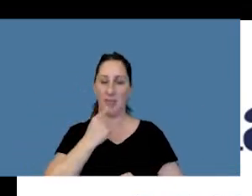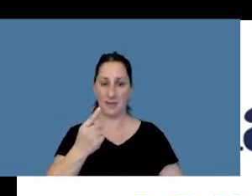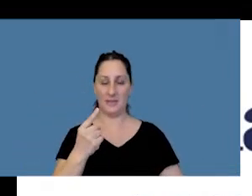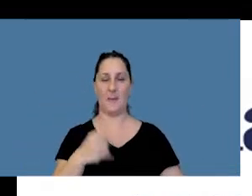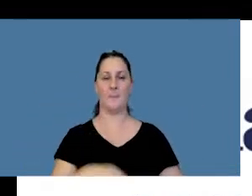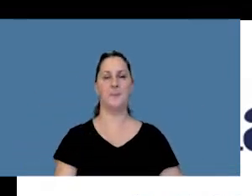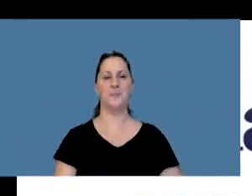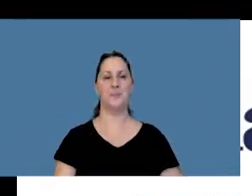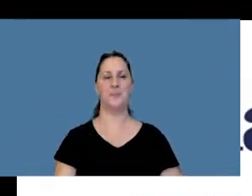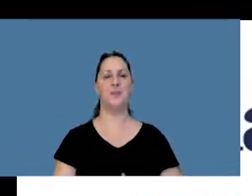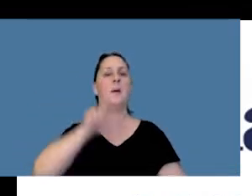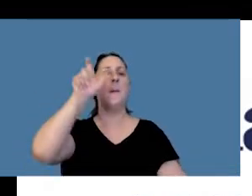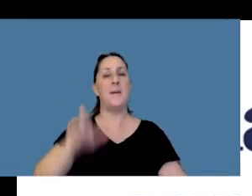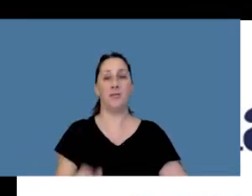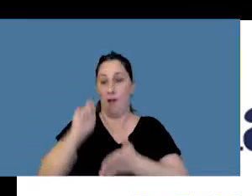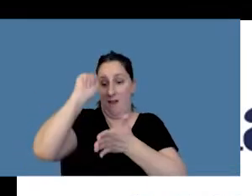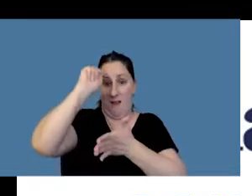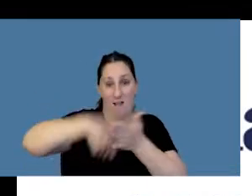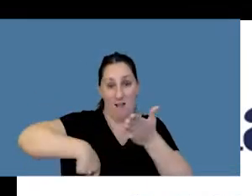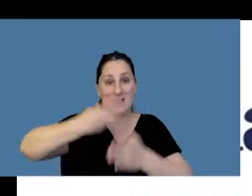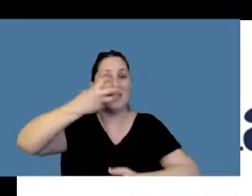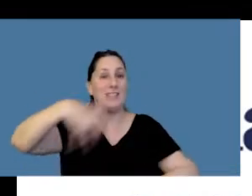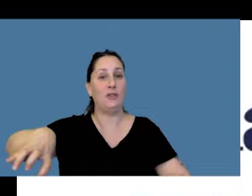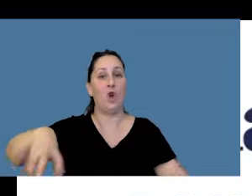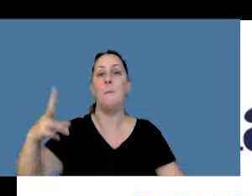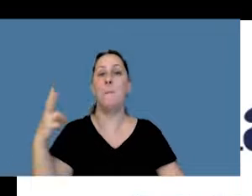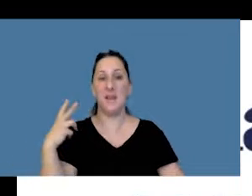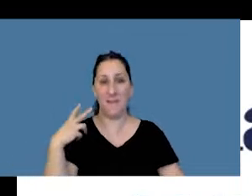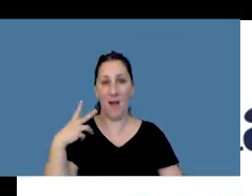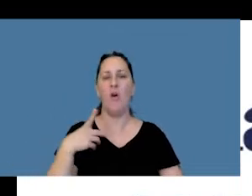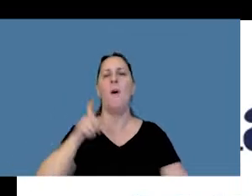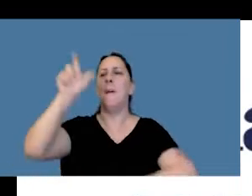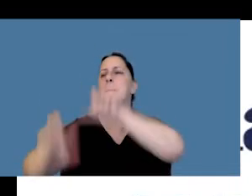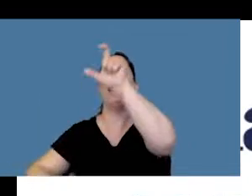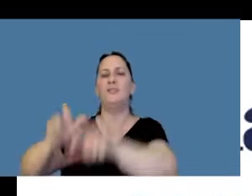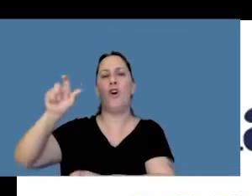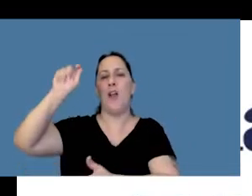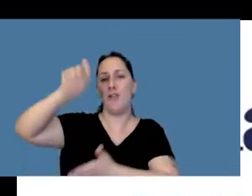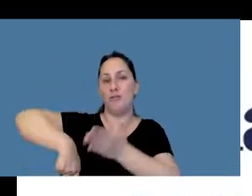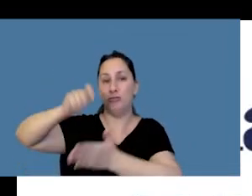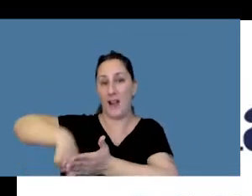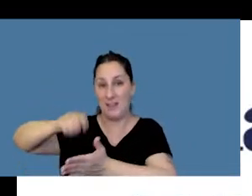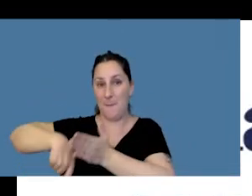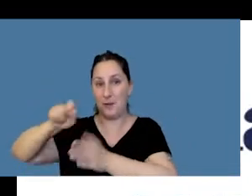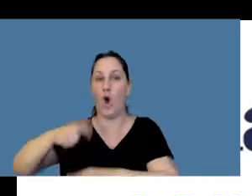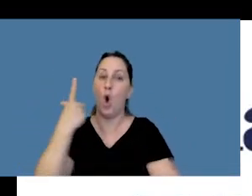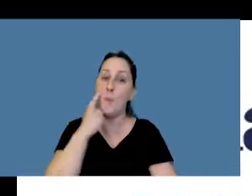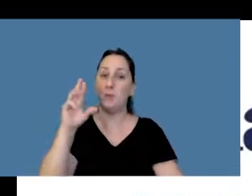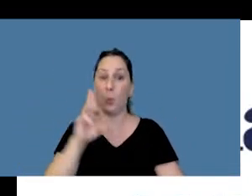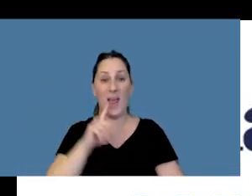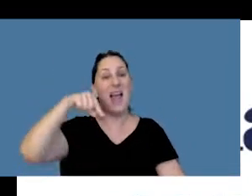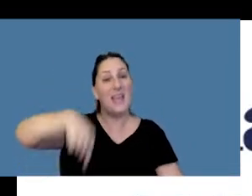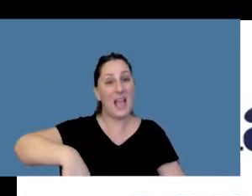que los empleadores del sector privado que contraten trabajadoras o trabajadores que actualmente